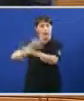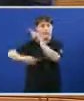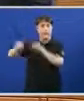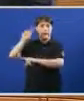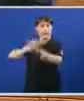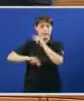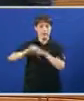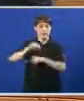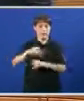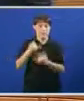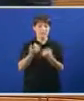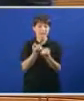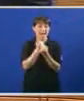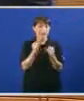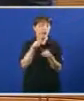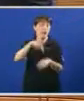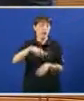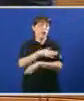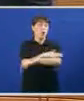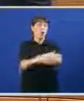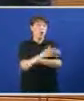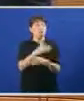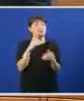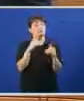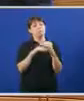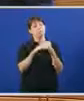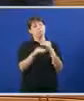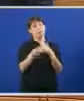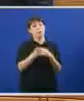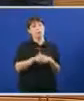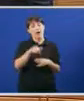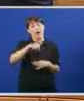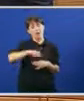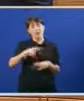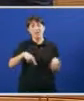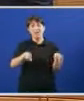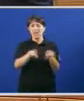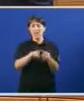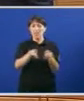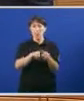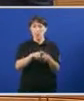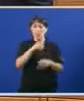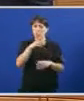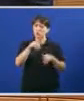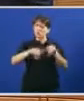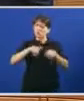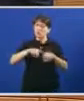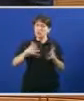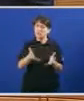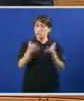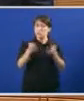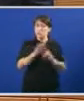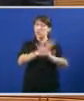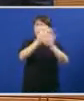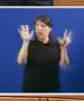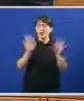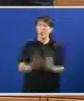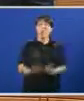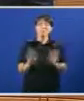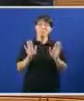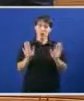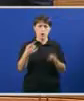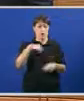Galicia seguimos teniendo un gobierno estable, en Galicia sigue habiendo un partido que ganó claramente las elecciones, ainda que, como es natural,